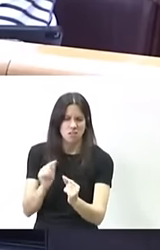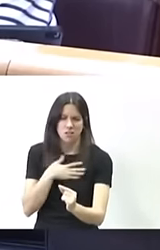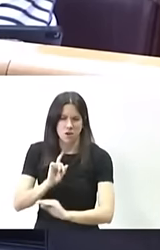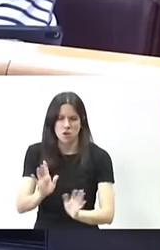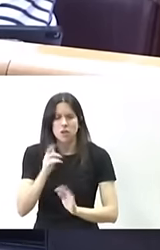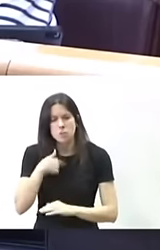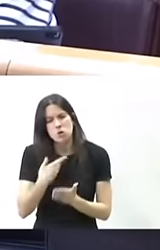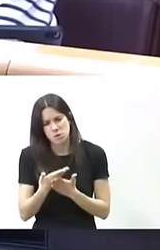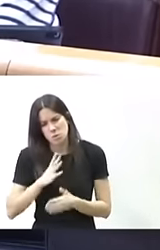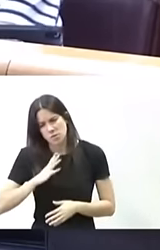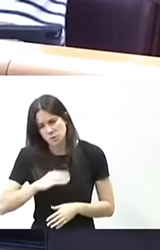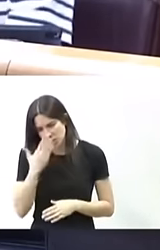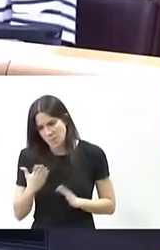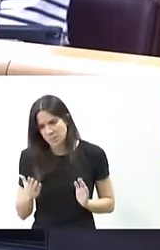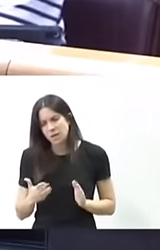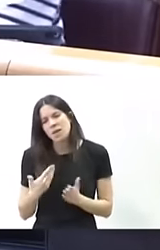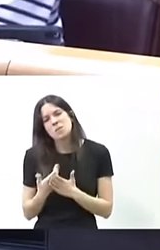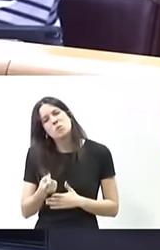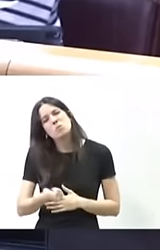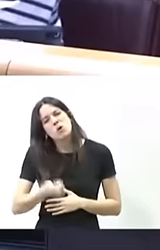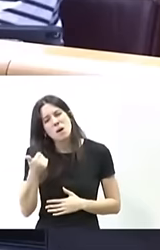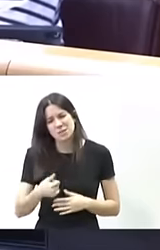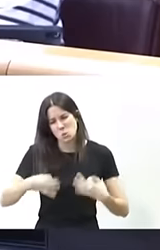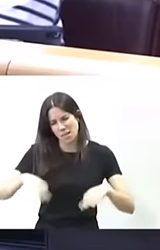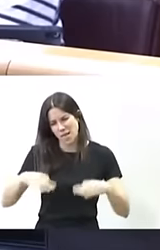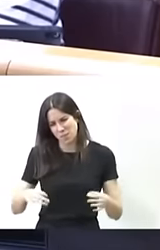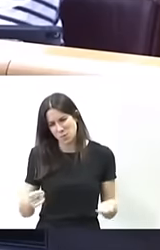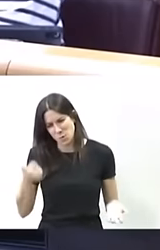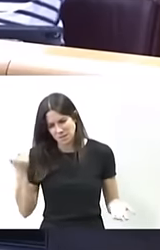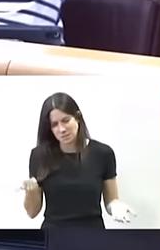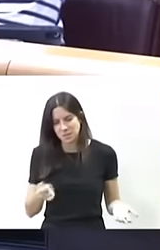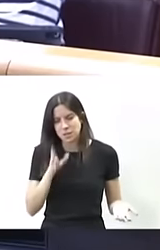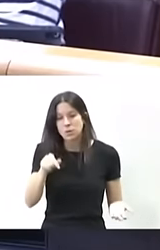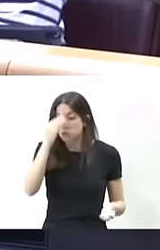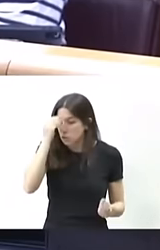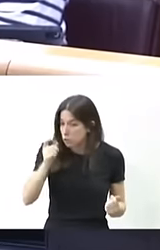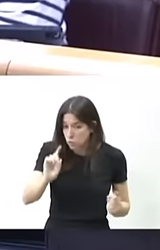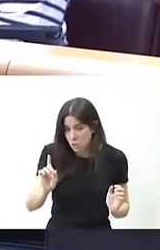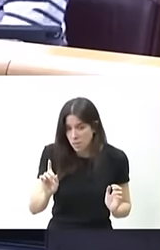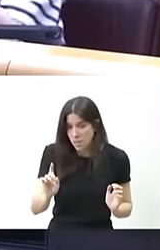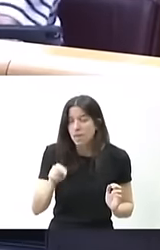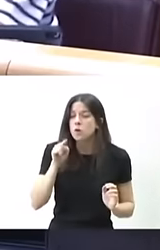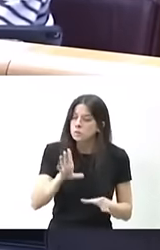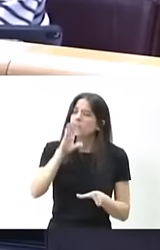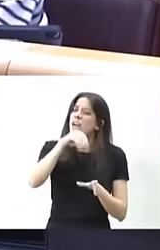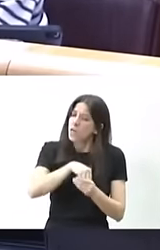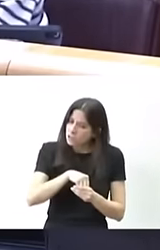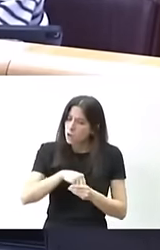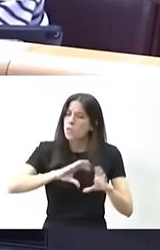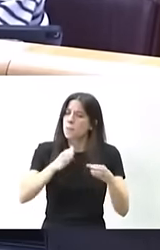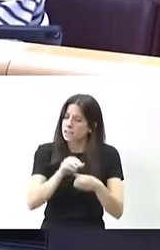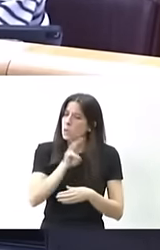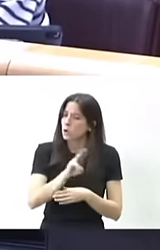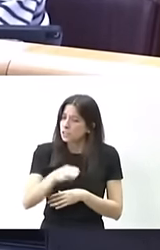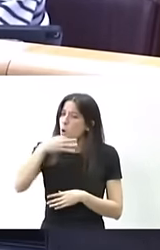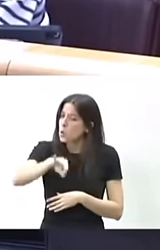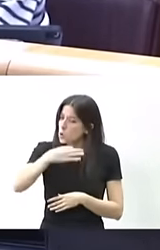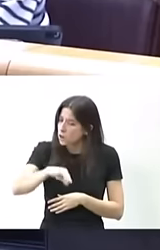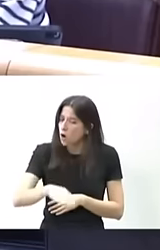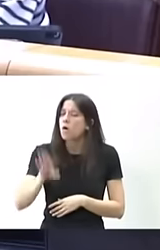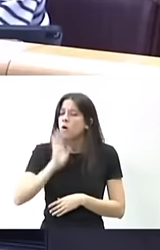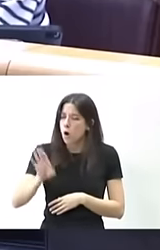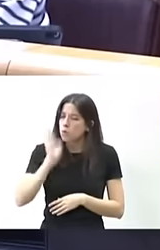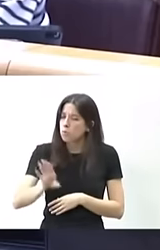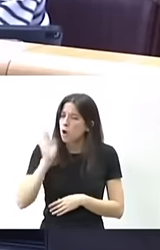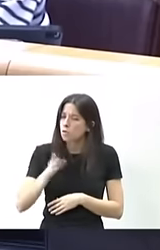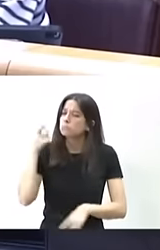a usted bastante un poquito más de humildad, porque no se olvide usted que forma parte del único partido condenado por corrupción en este